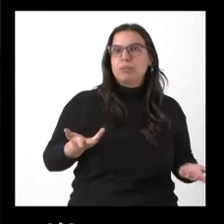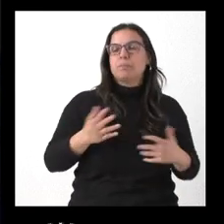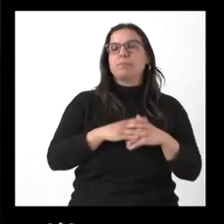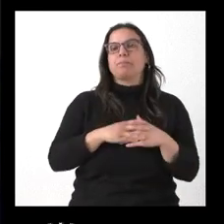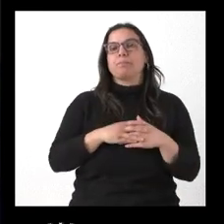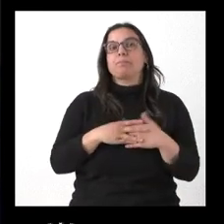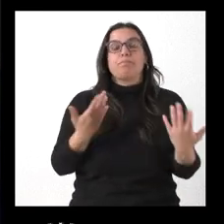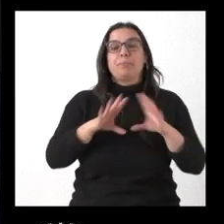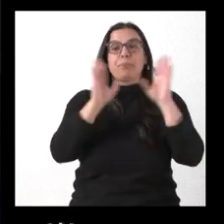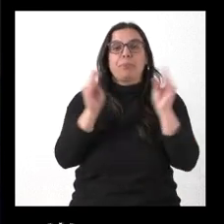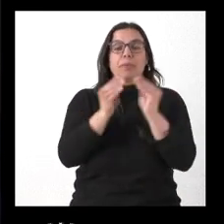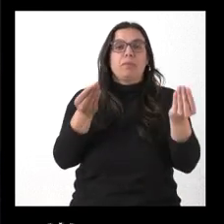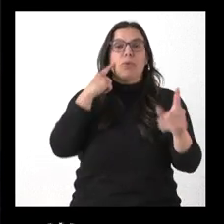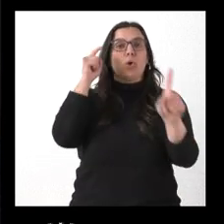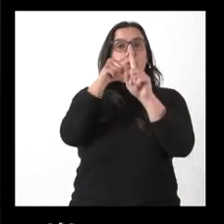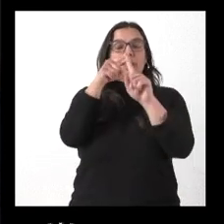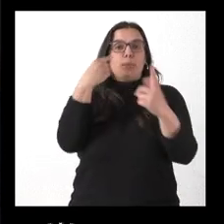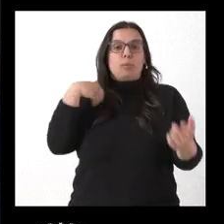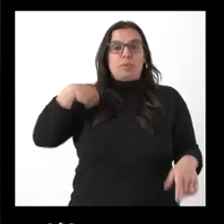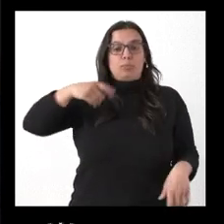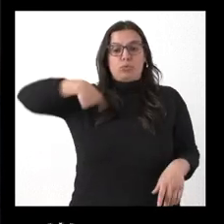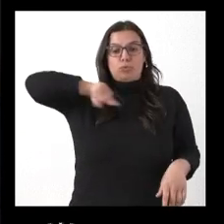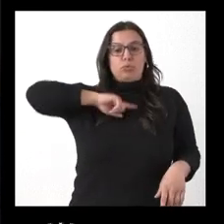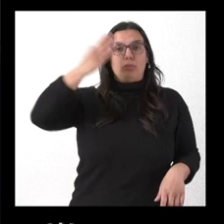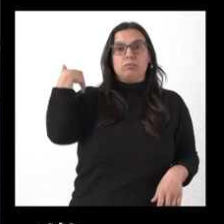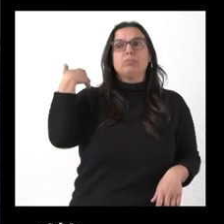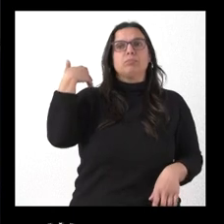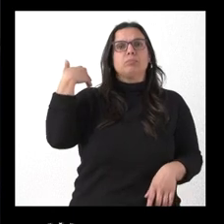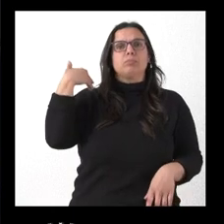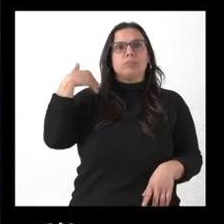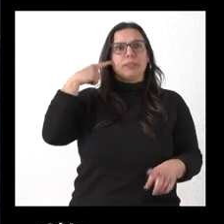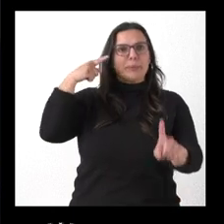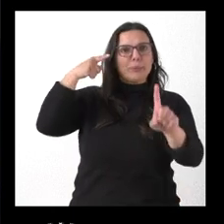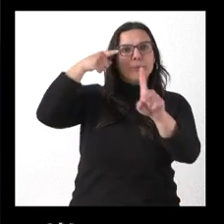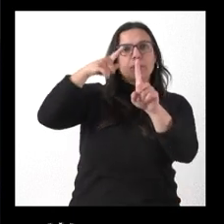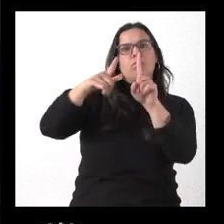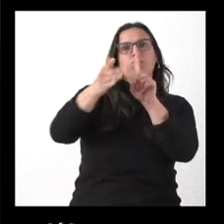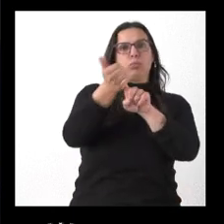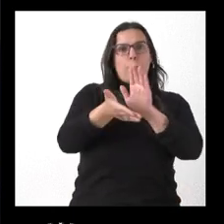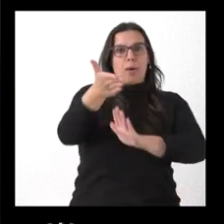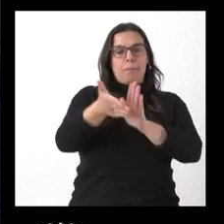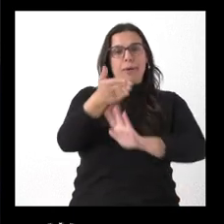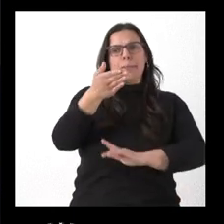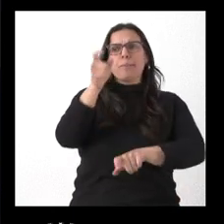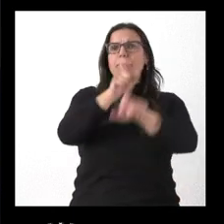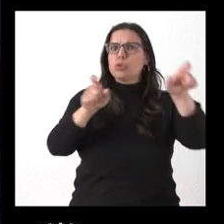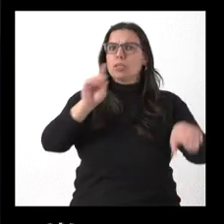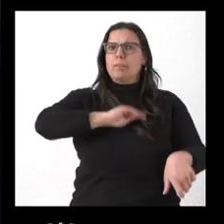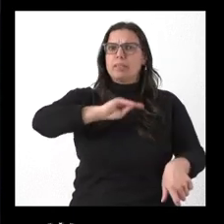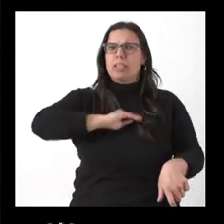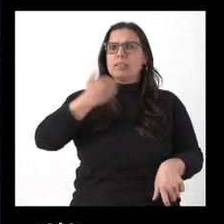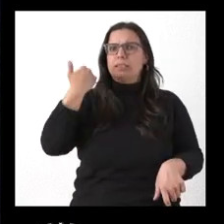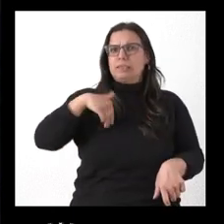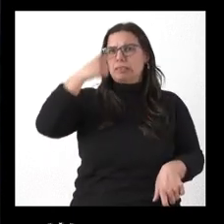que En definitiva el objetivo que teníamos encima de la mesa lo vamos consiguiendo son ya muchas de las personas que los están usando como ustedes